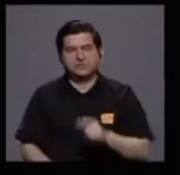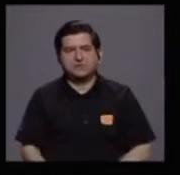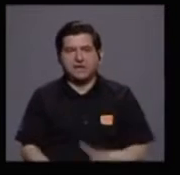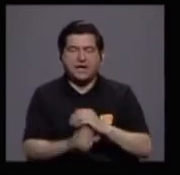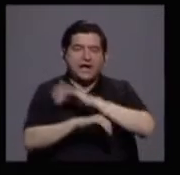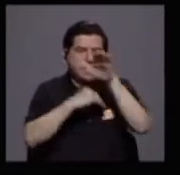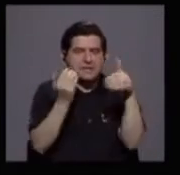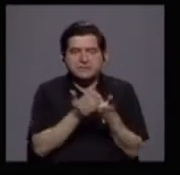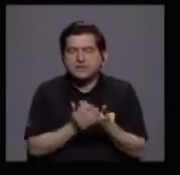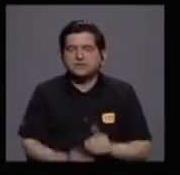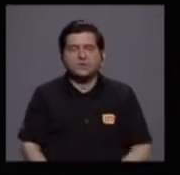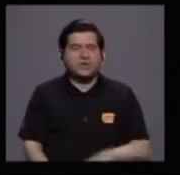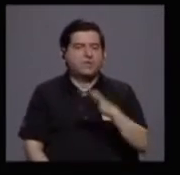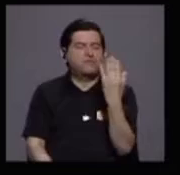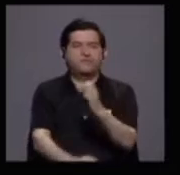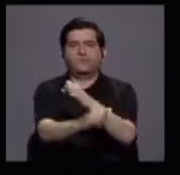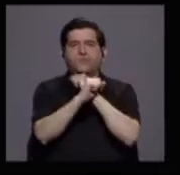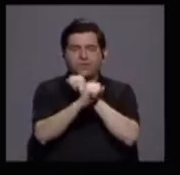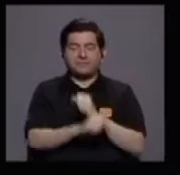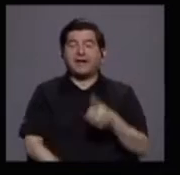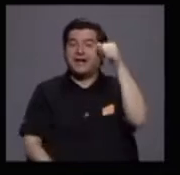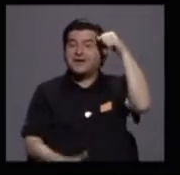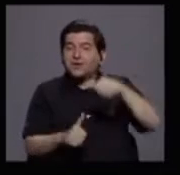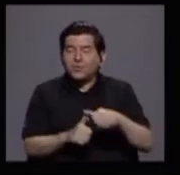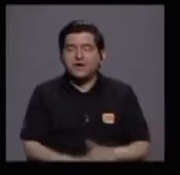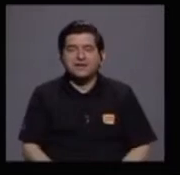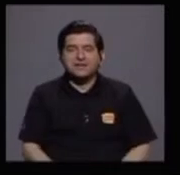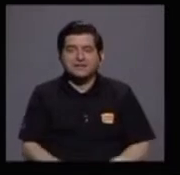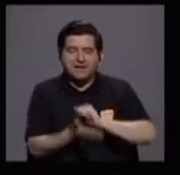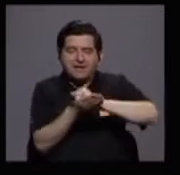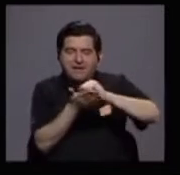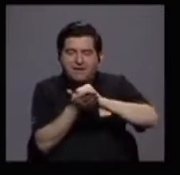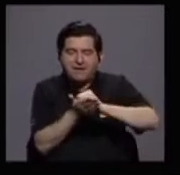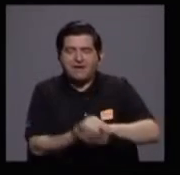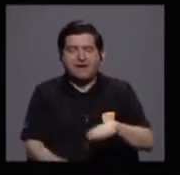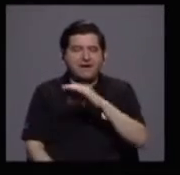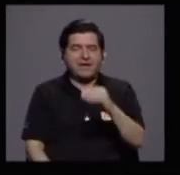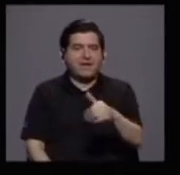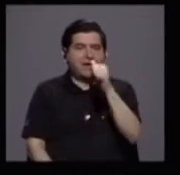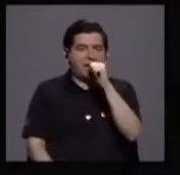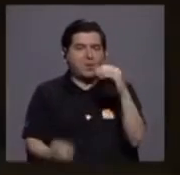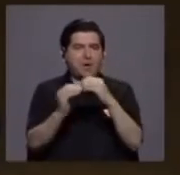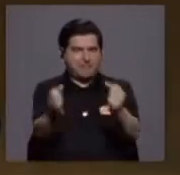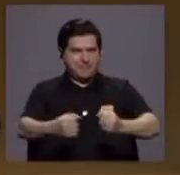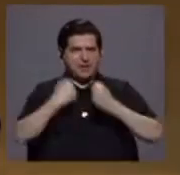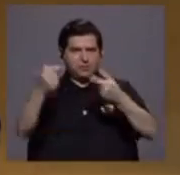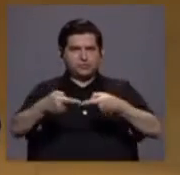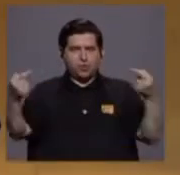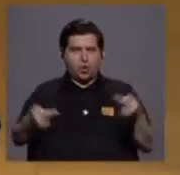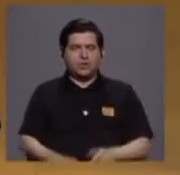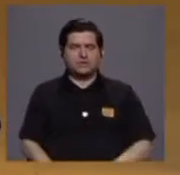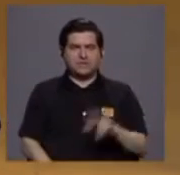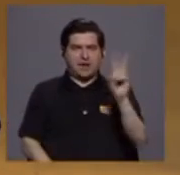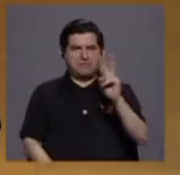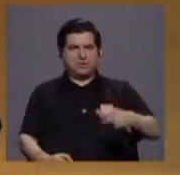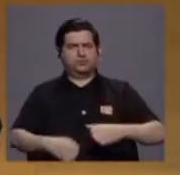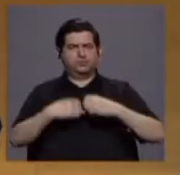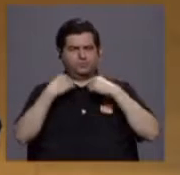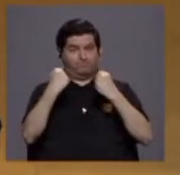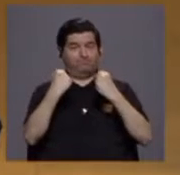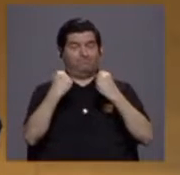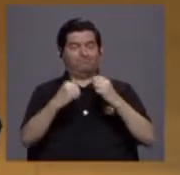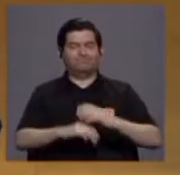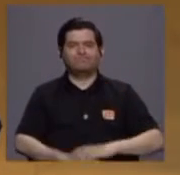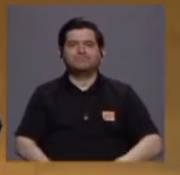todas las medidas de seguridad y recuerden que el jabón y el agua es lo más potente contra este virus que es tan poderoso.